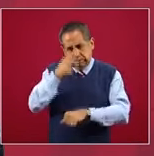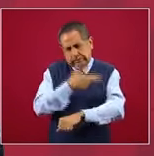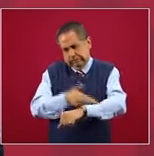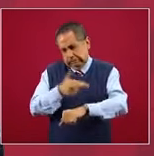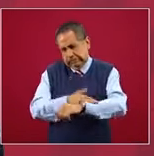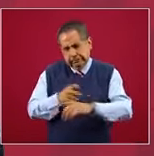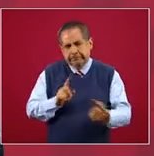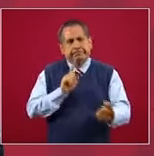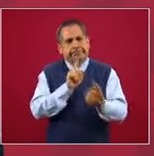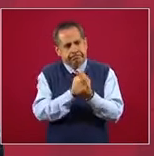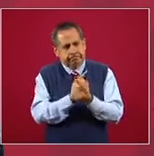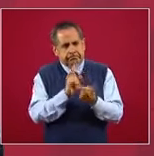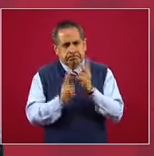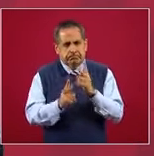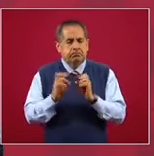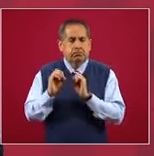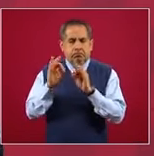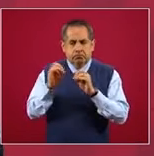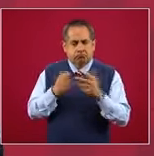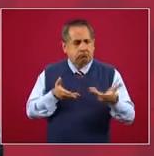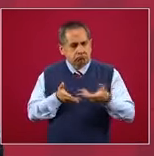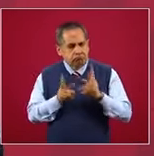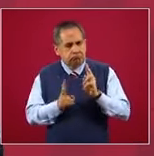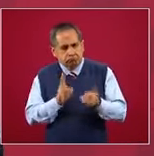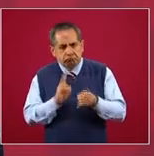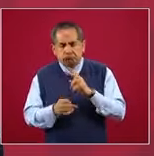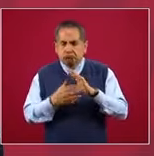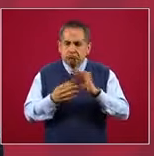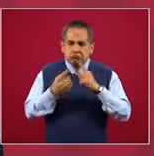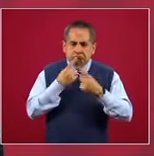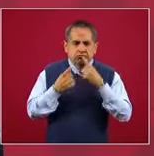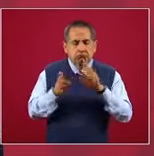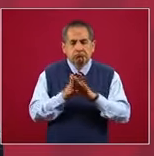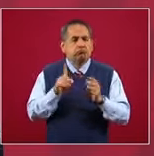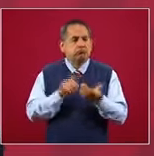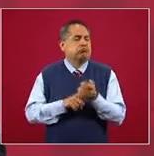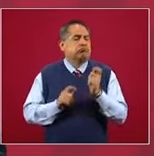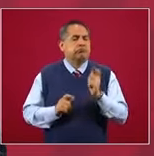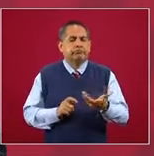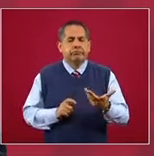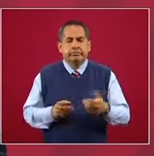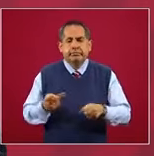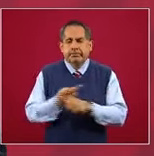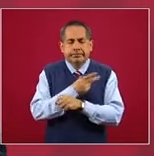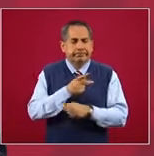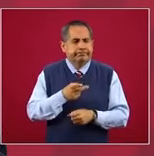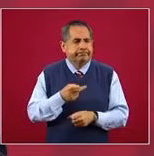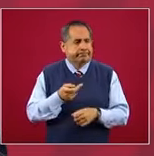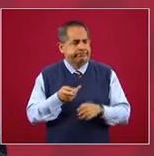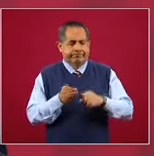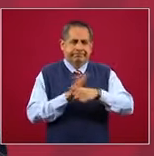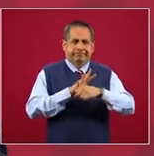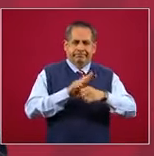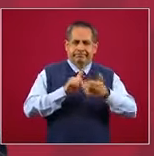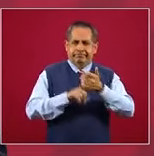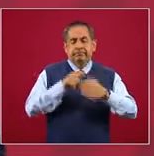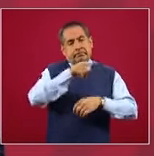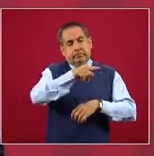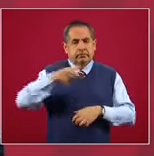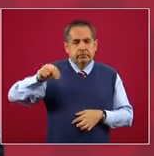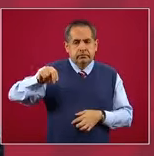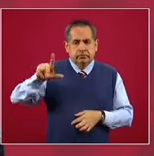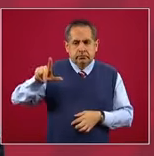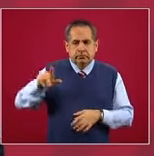asuntos y lo recibí en la oficina. Estuvimos comentando la situación epidemiológica de Nuevo